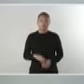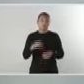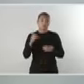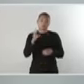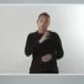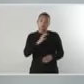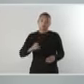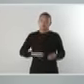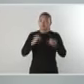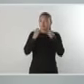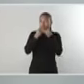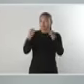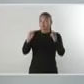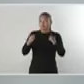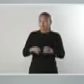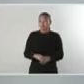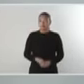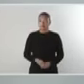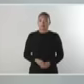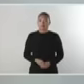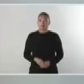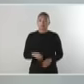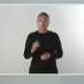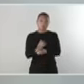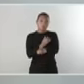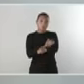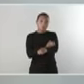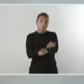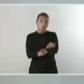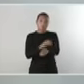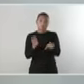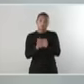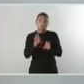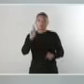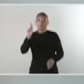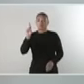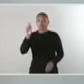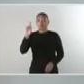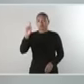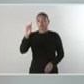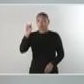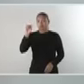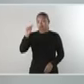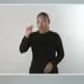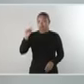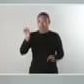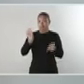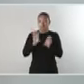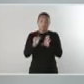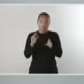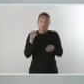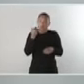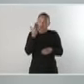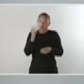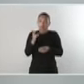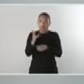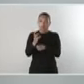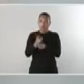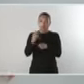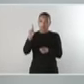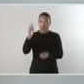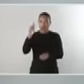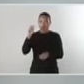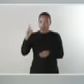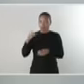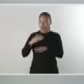independientes el compañero solamente es un perredista fracasado y rechazado de su partido que